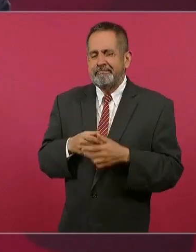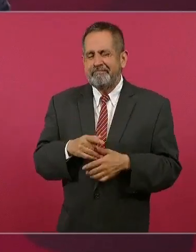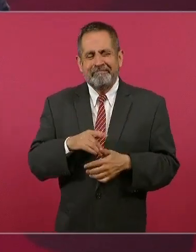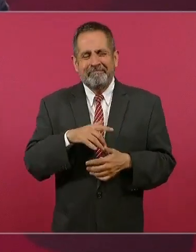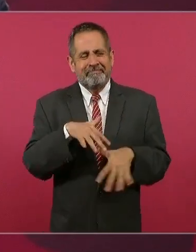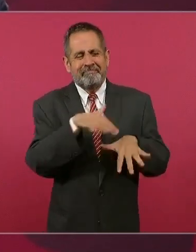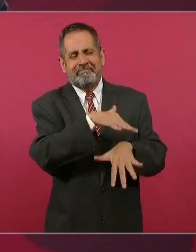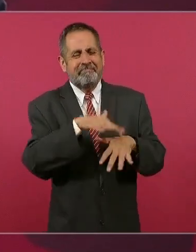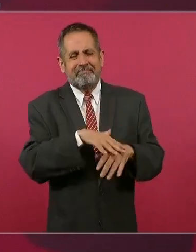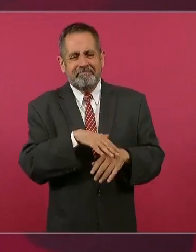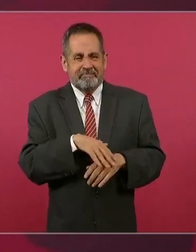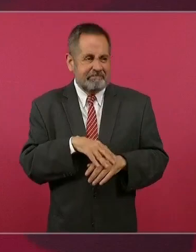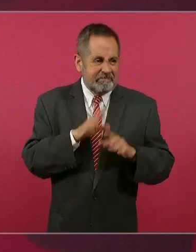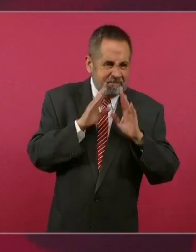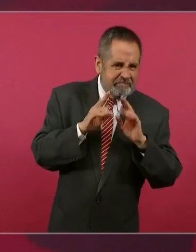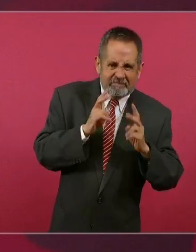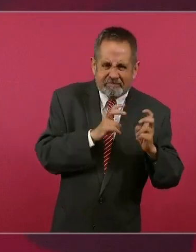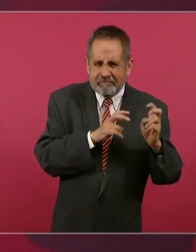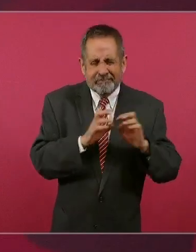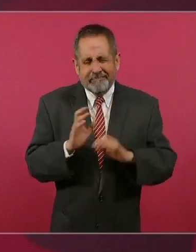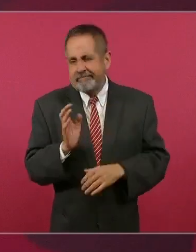malandrines.